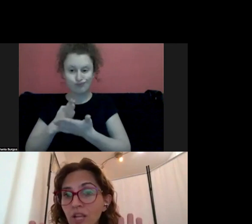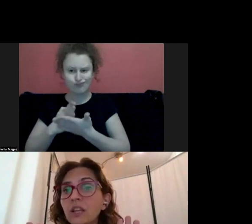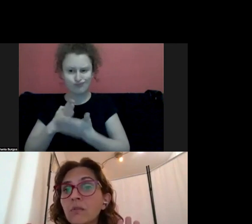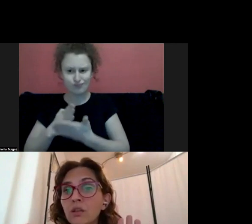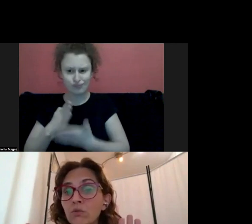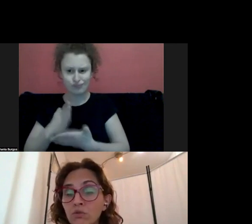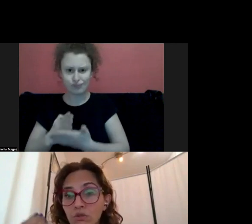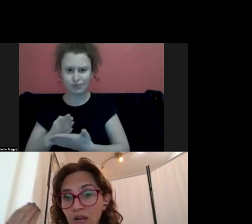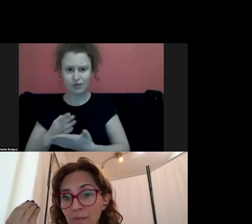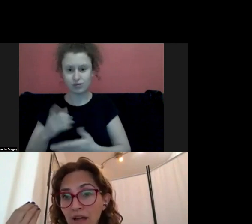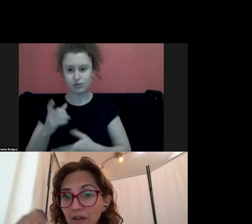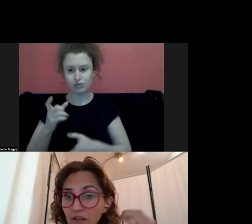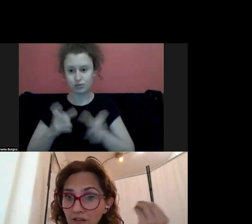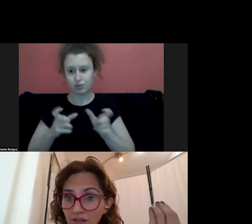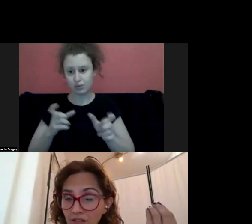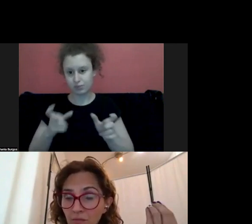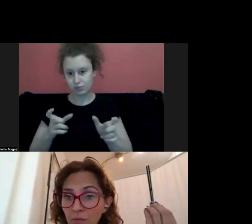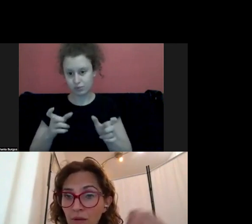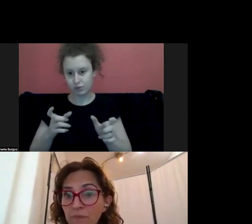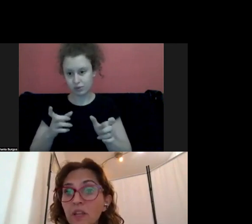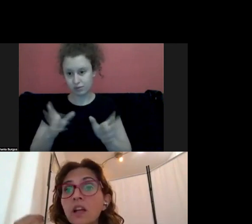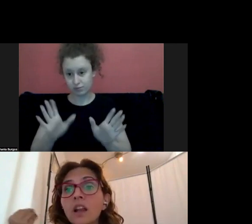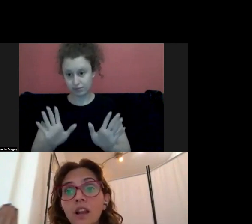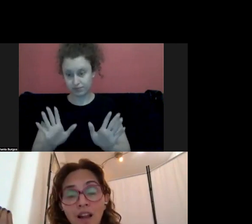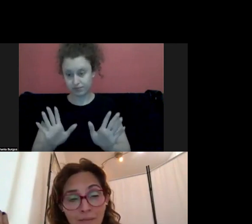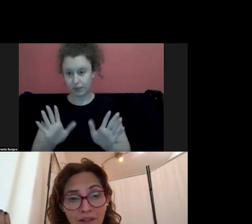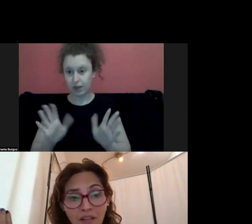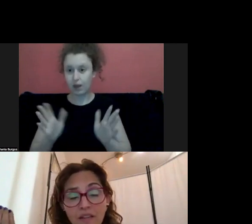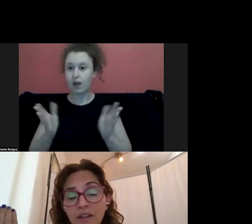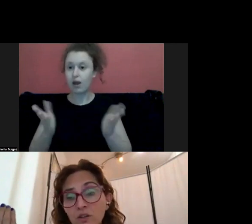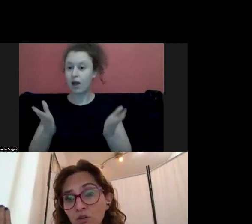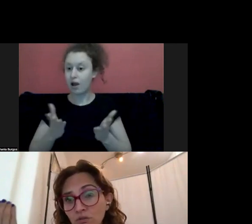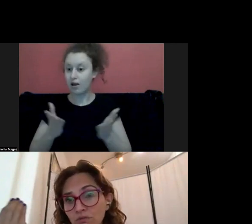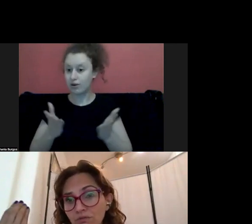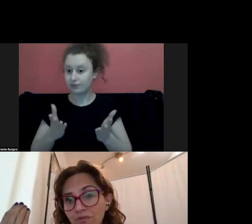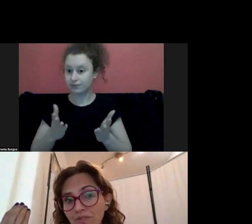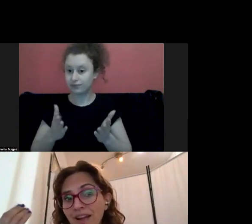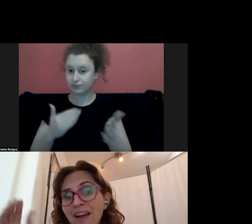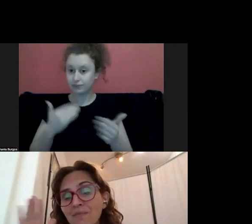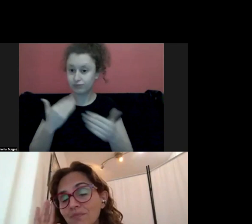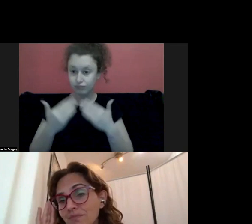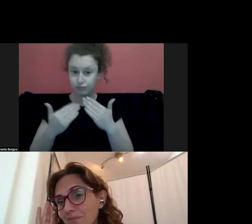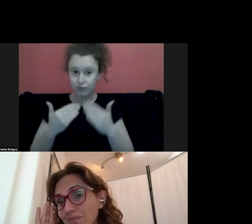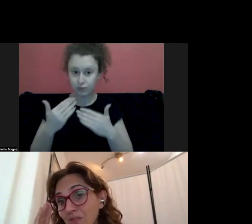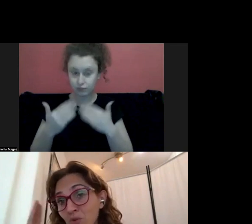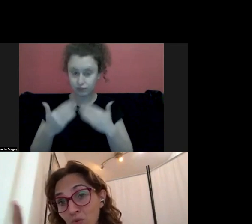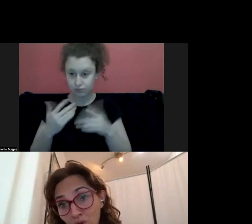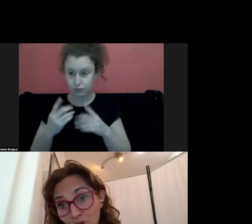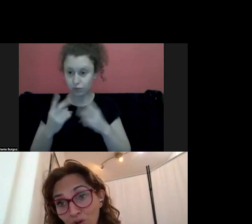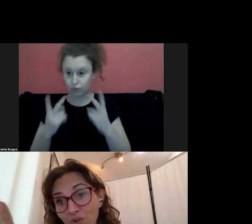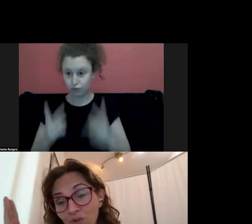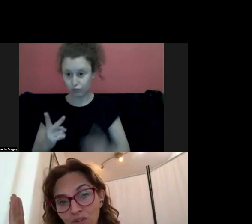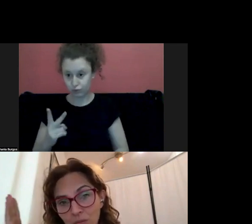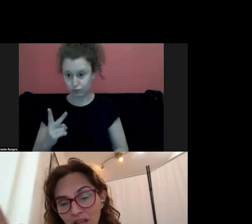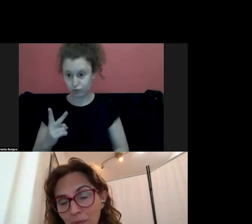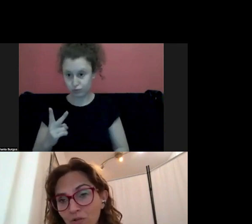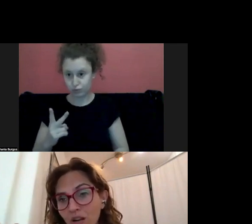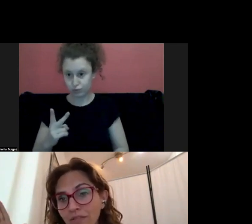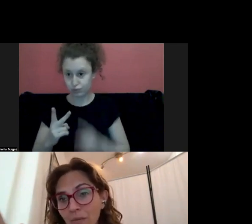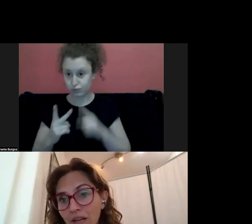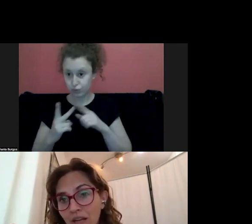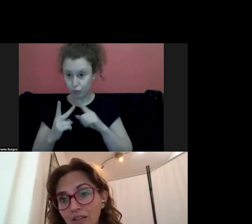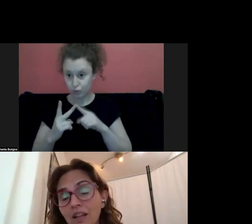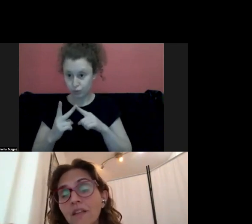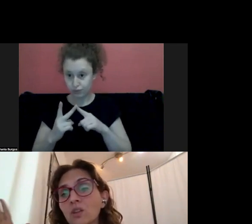dos individuos, la madre y el bebé. La madre tiene derecho a su honor, su intimidad